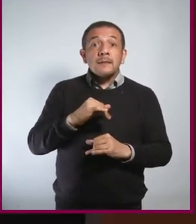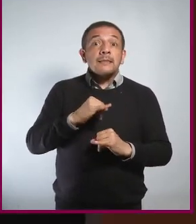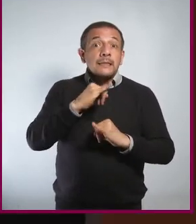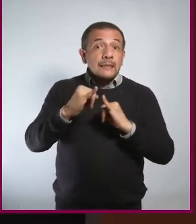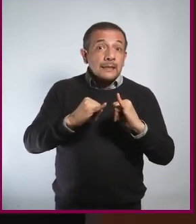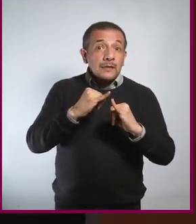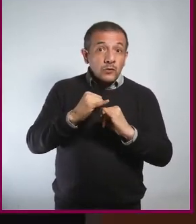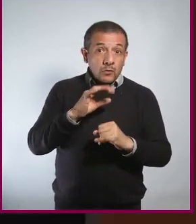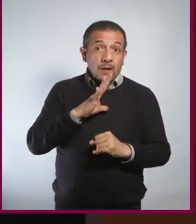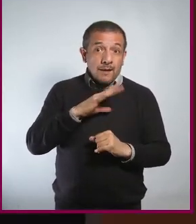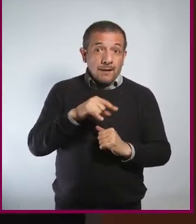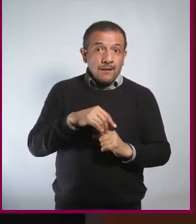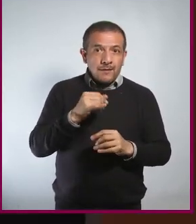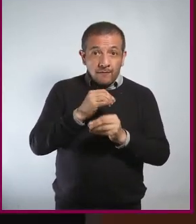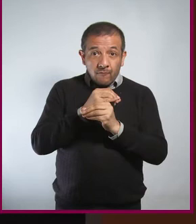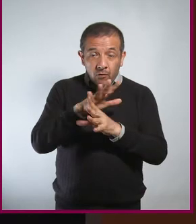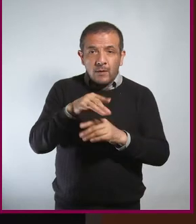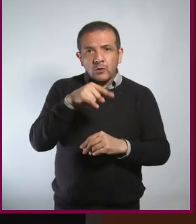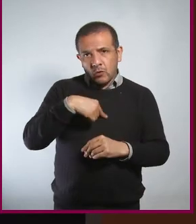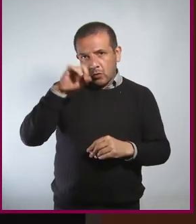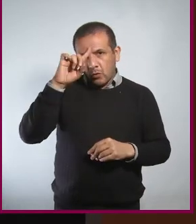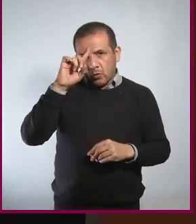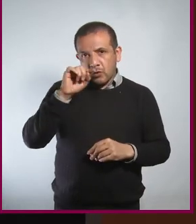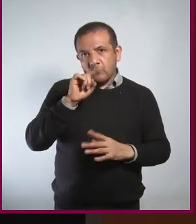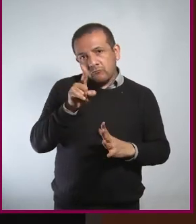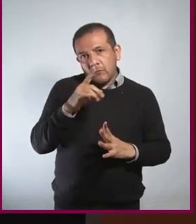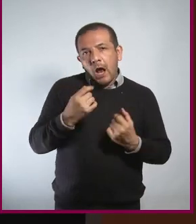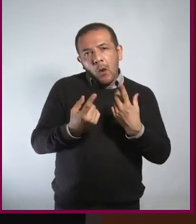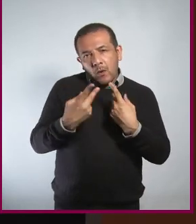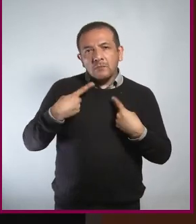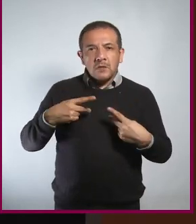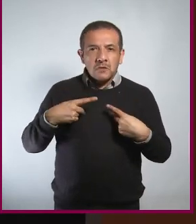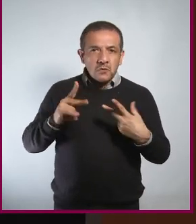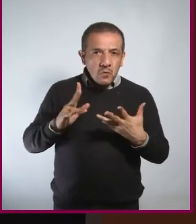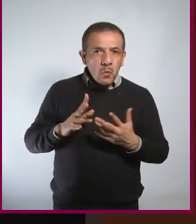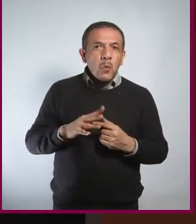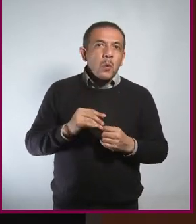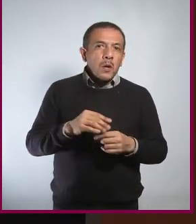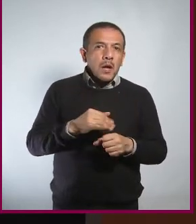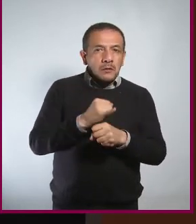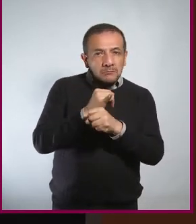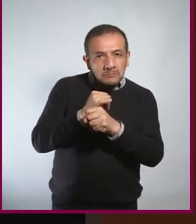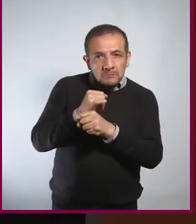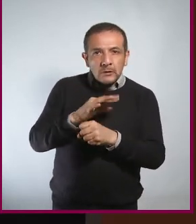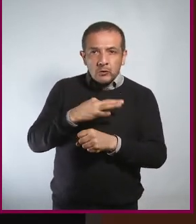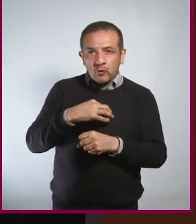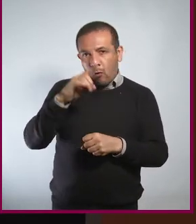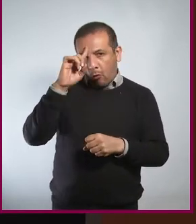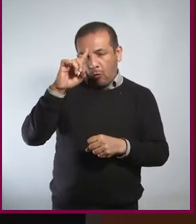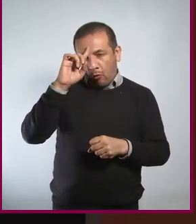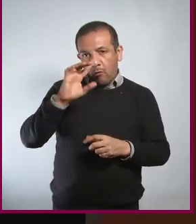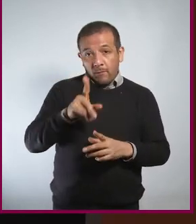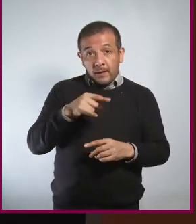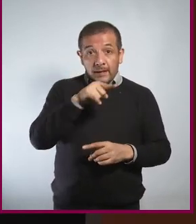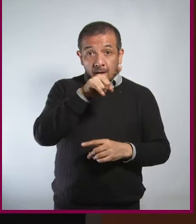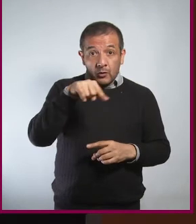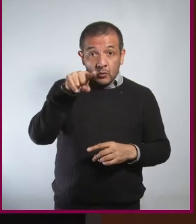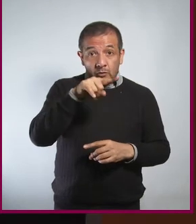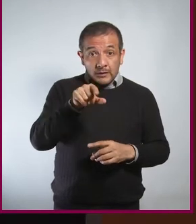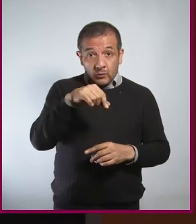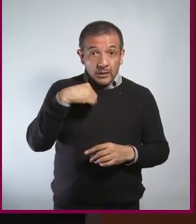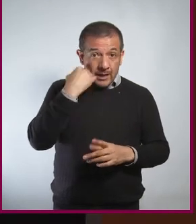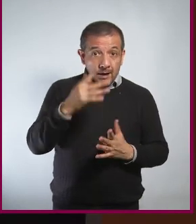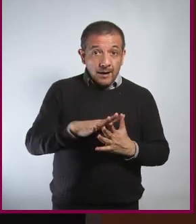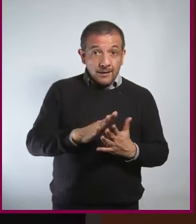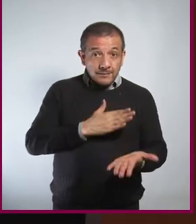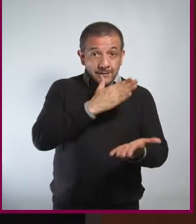internacionales. Entonces, mi recomendación general, a reserva de que uno consulte estos mapas, es que siempre que tenga planeado